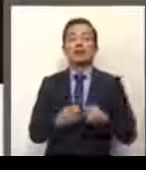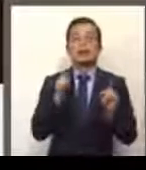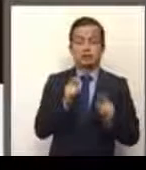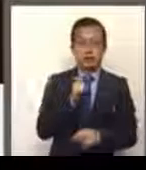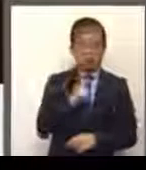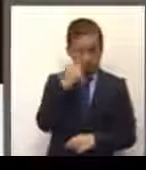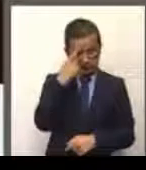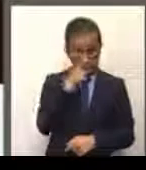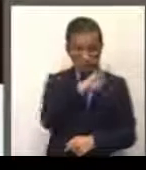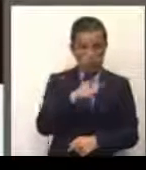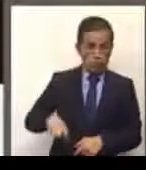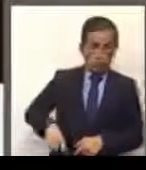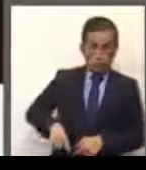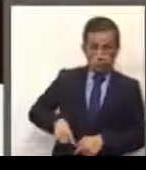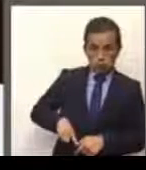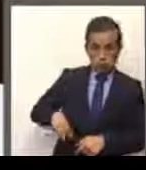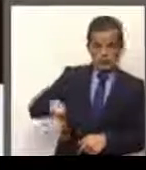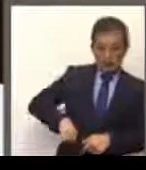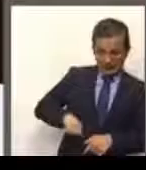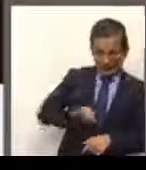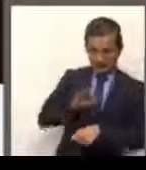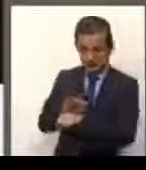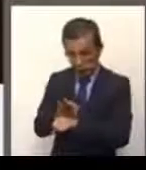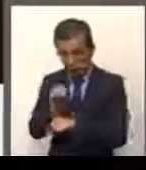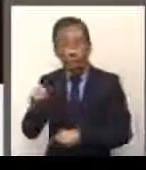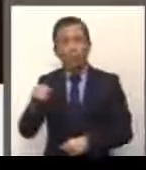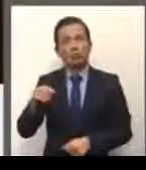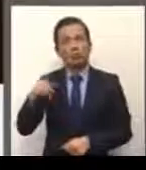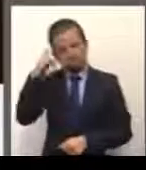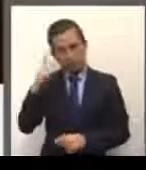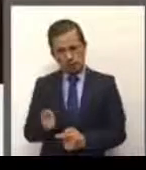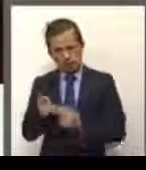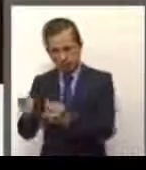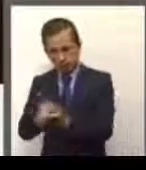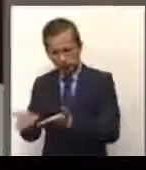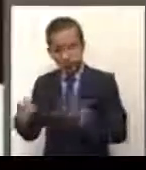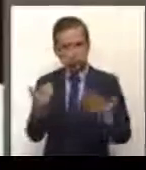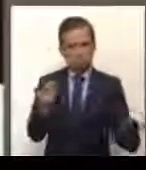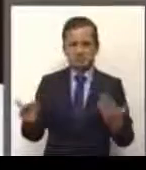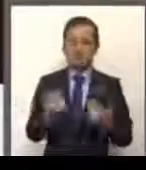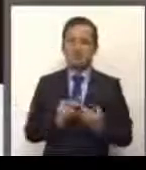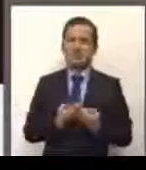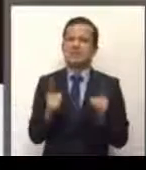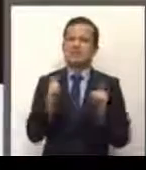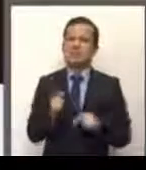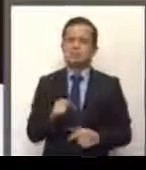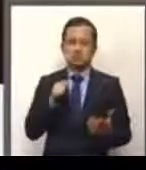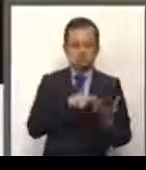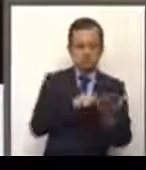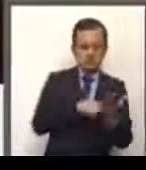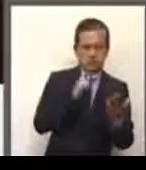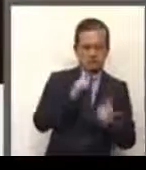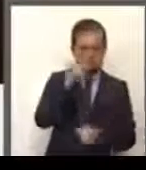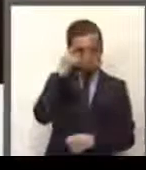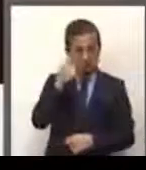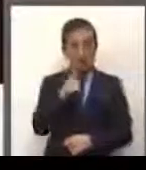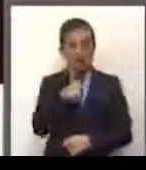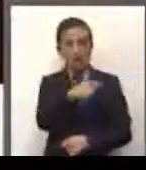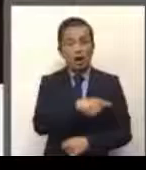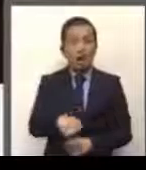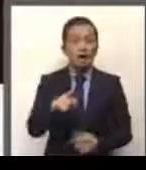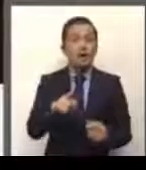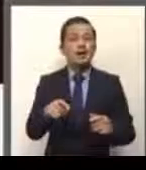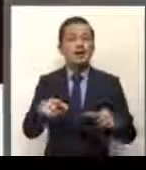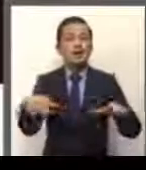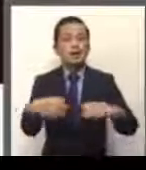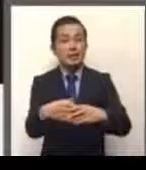derecho se puede decir que en el primer caso tenemos la orientación hacia concebir los derechos indígenas como sujetos